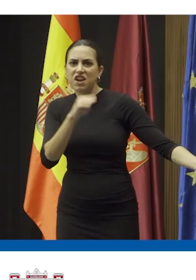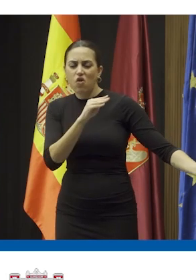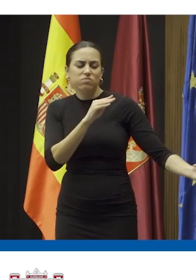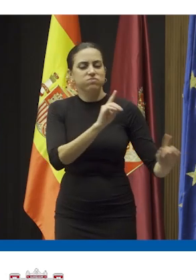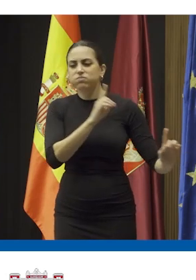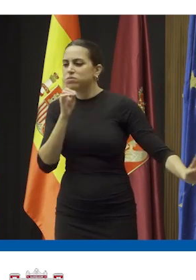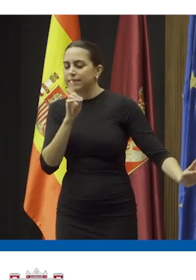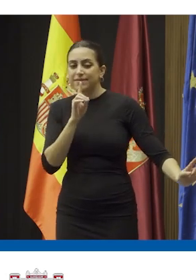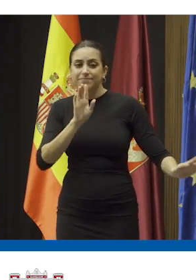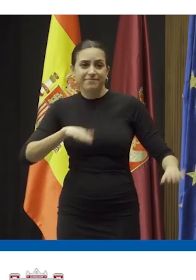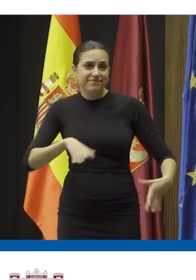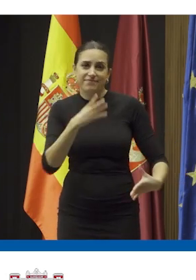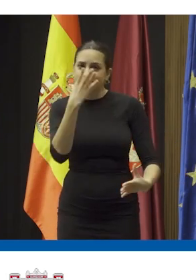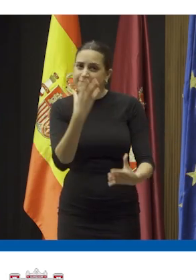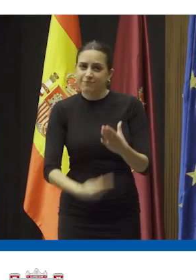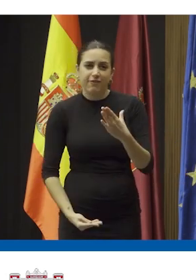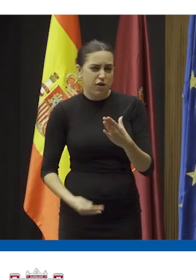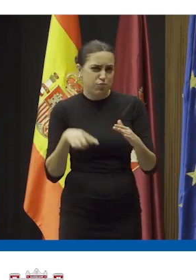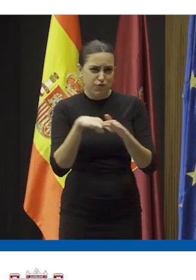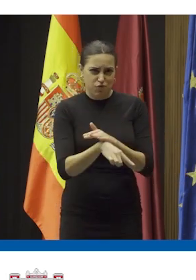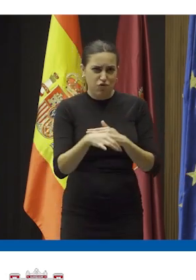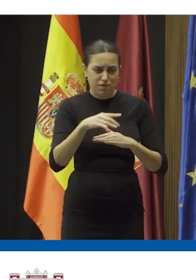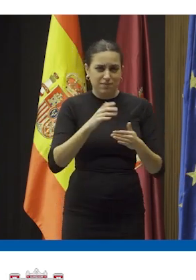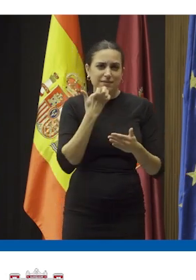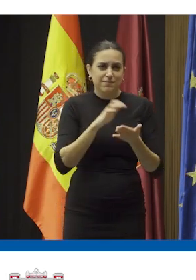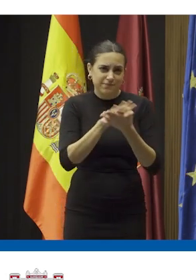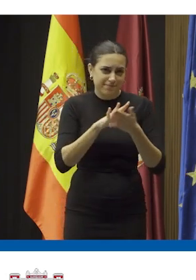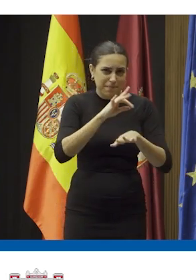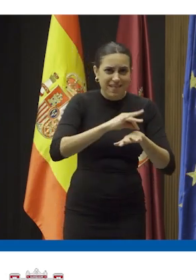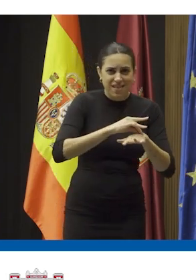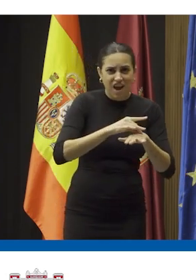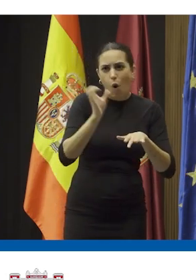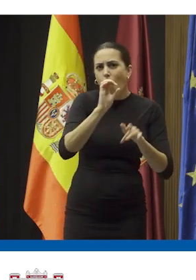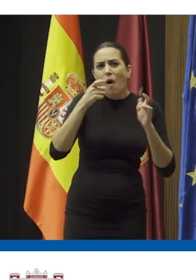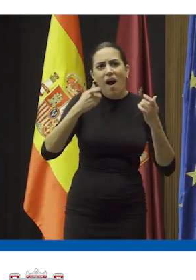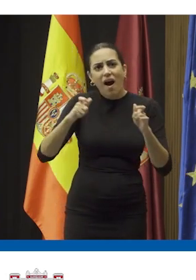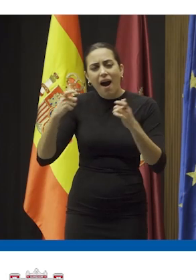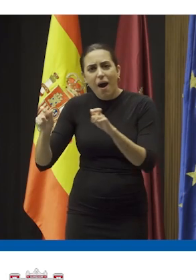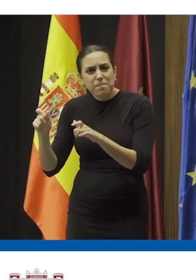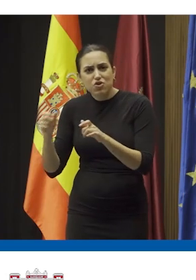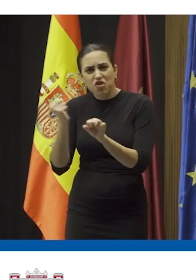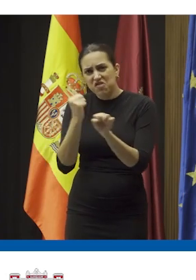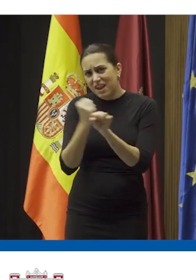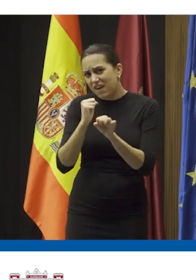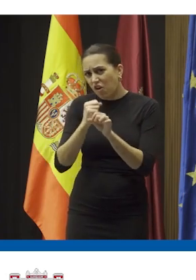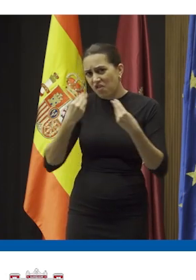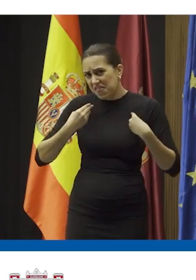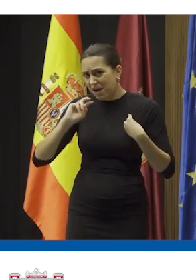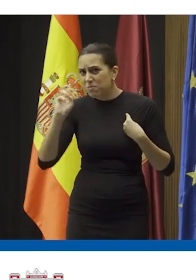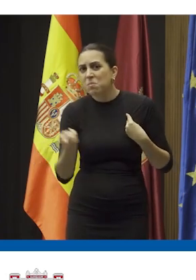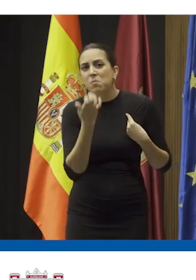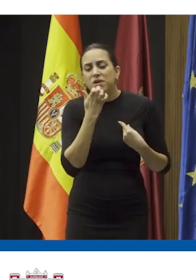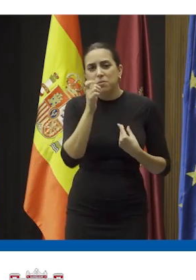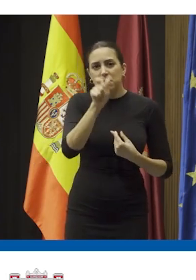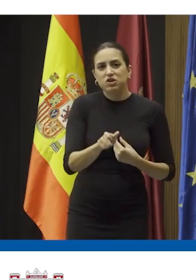se equivoca profundamente en medicina. Medicina como en cualquier otro oficio de la vida. Un señor que está en un banco,